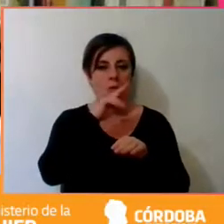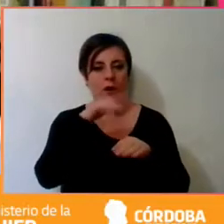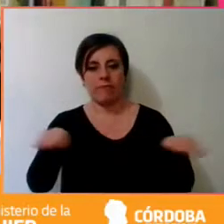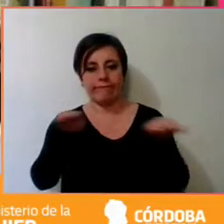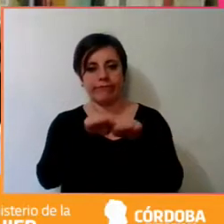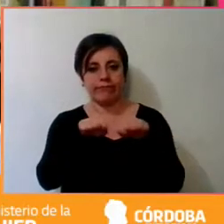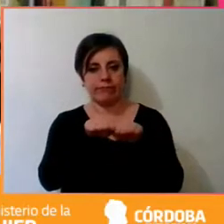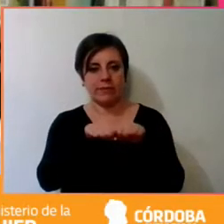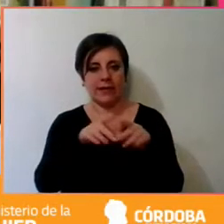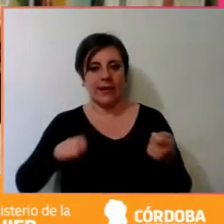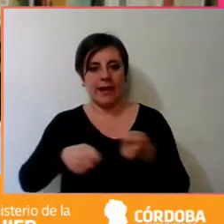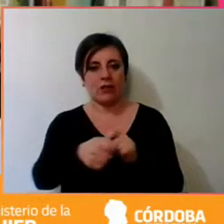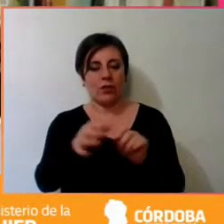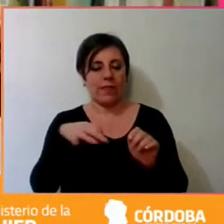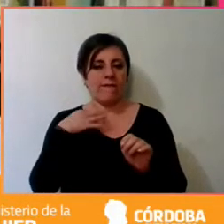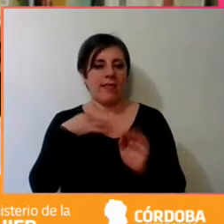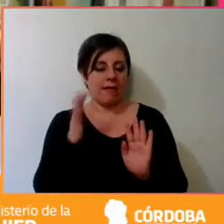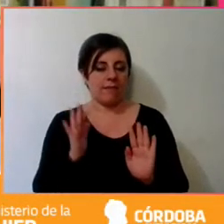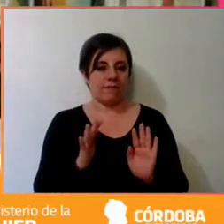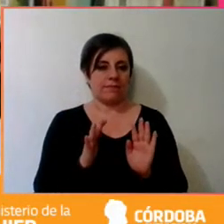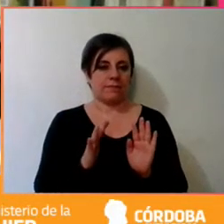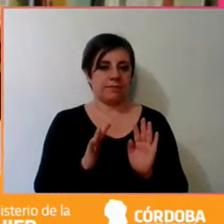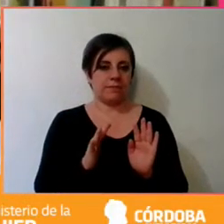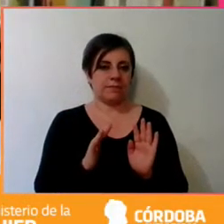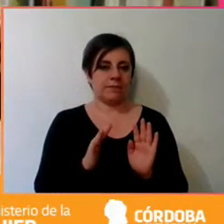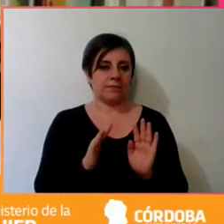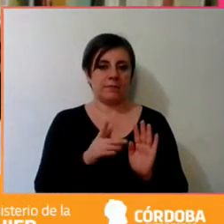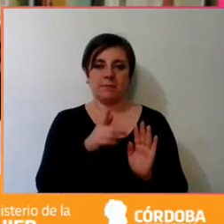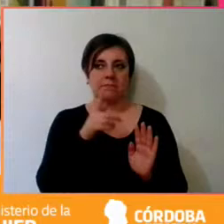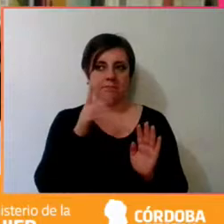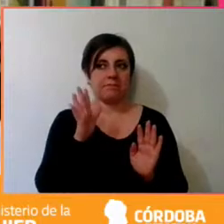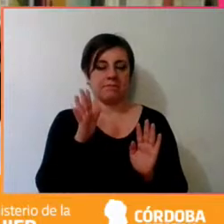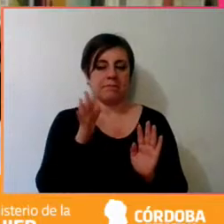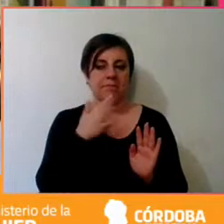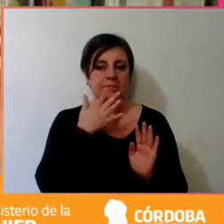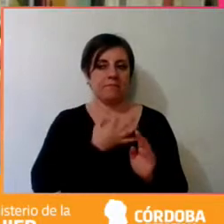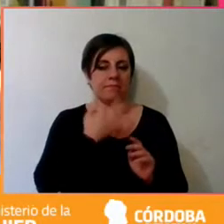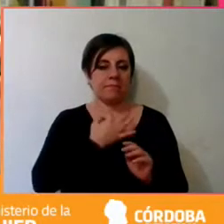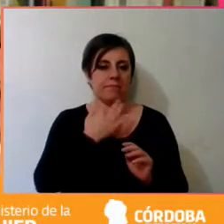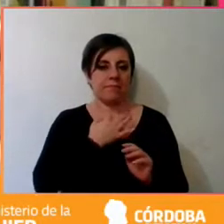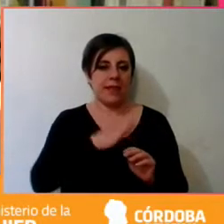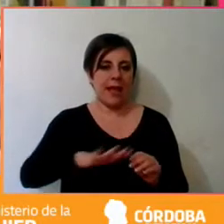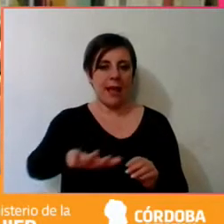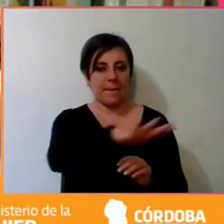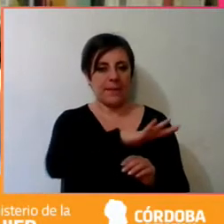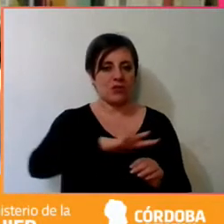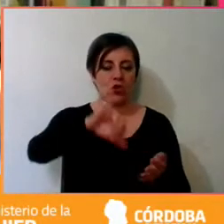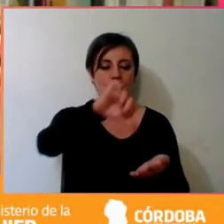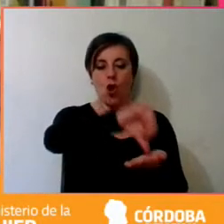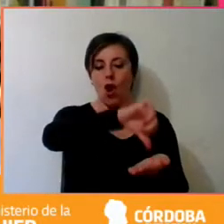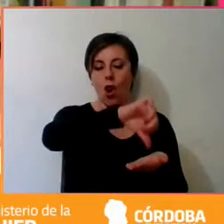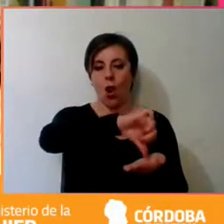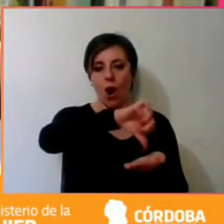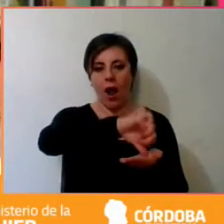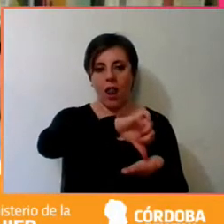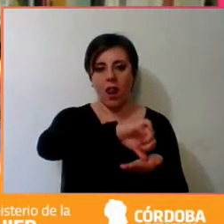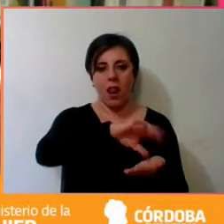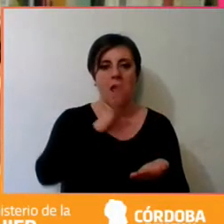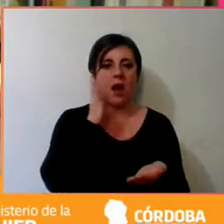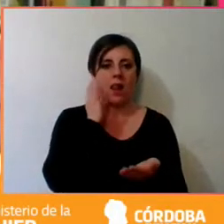de la gestión de vida. Y créanme que el espacio local es